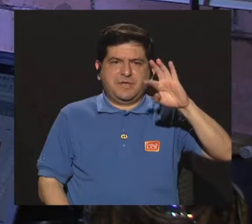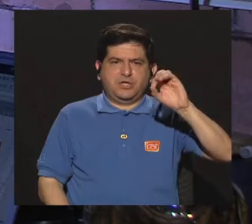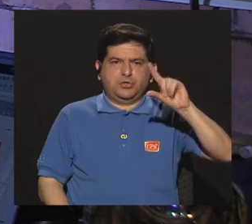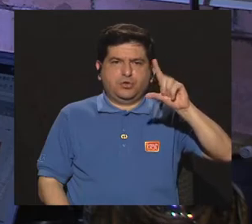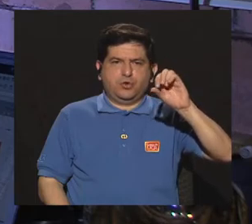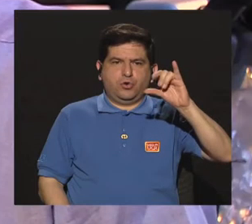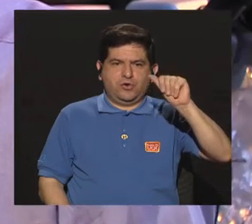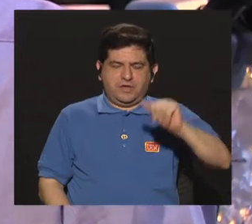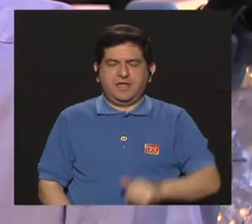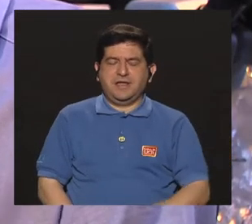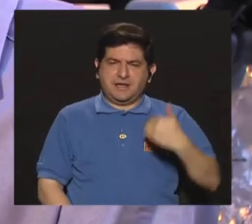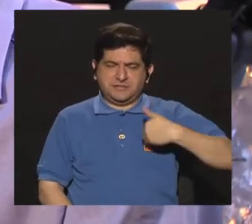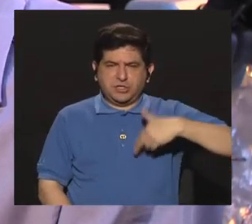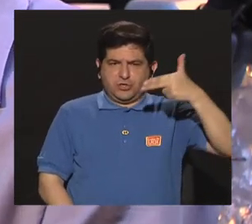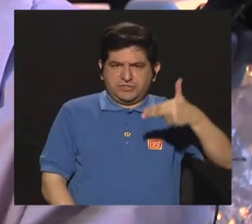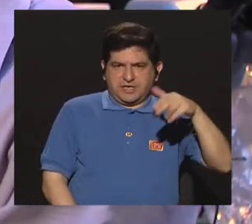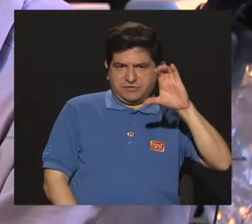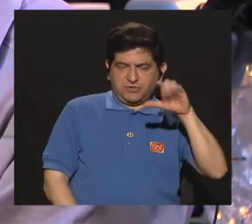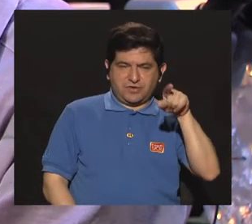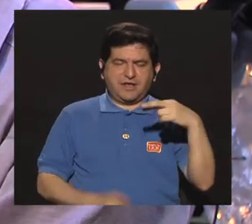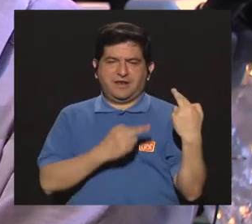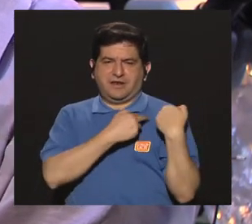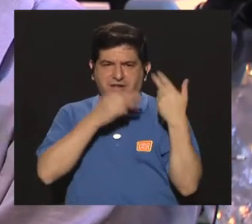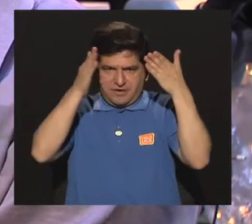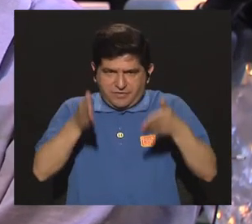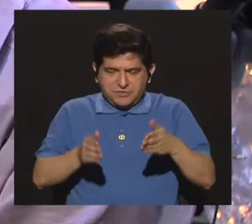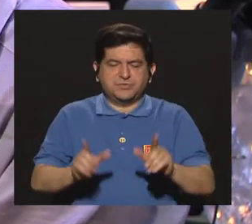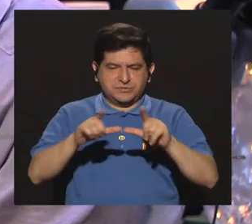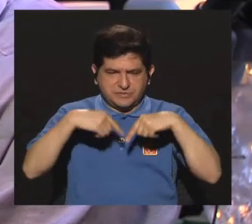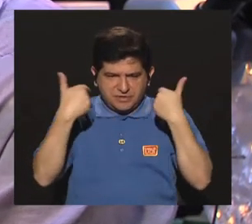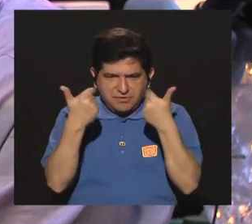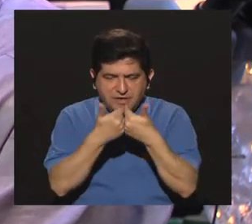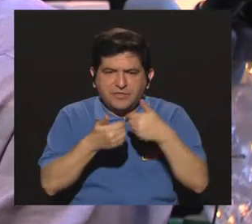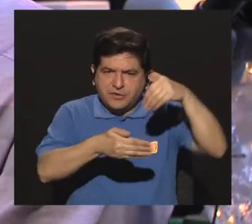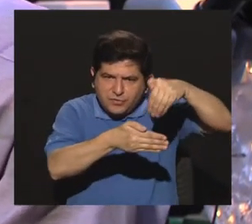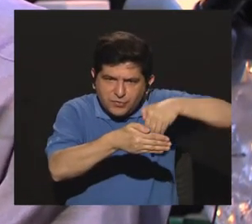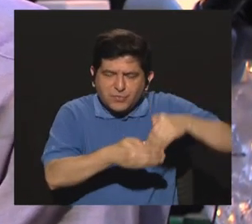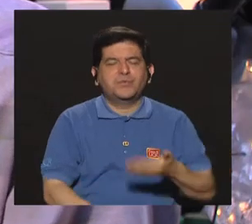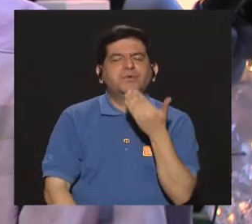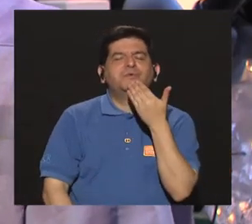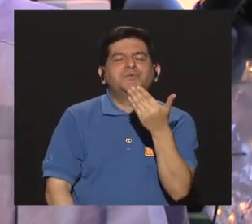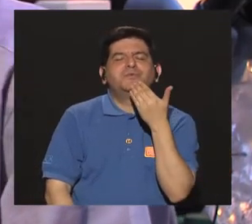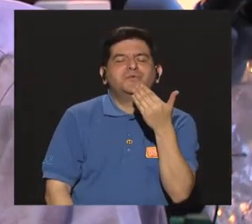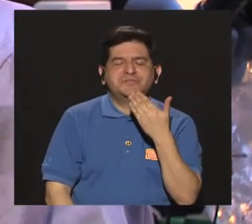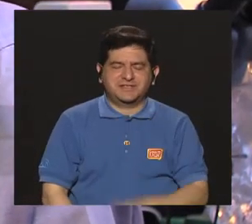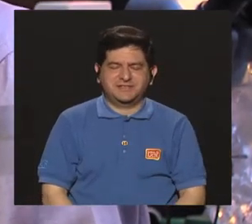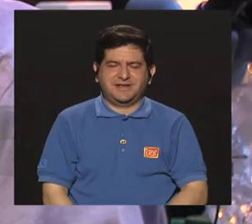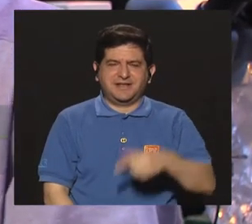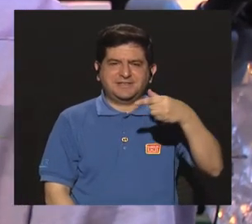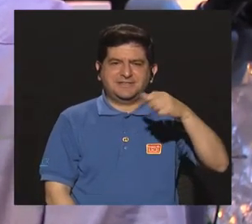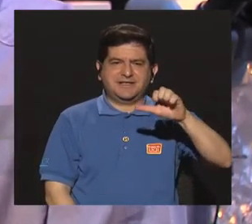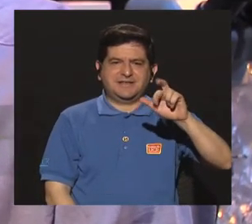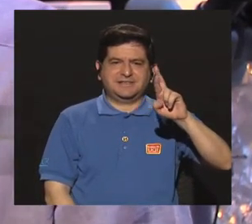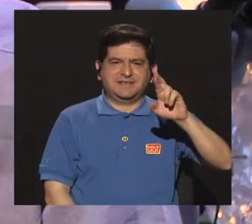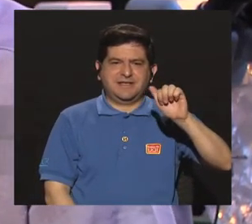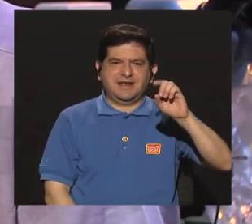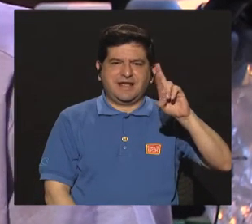quien es el responsable de esta colección muchas gracias gerardo por